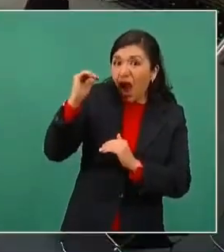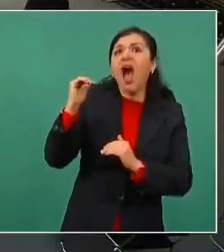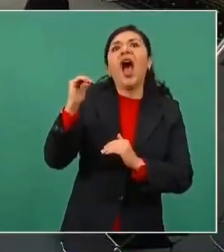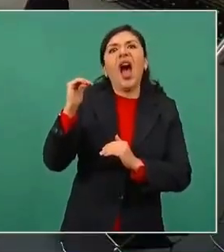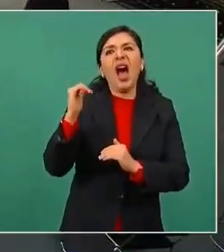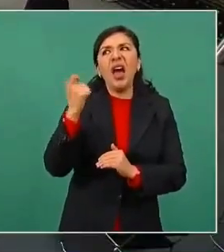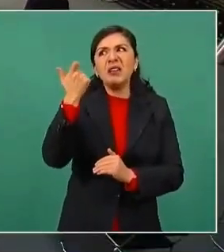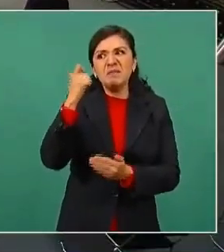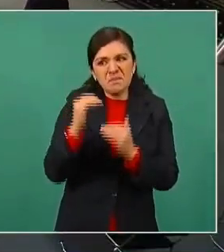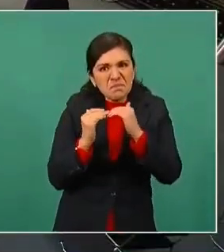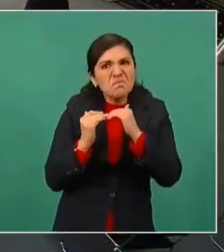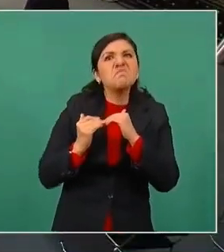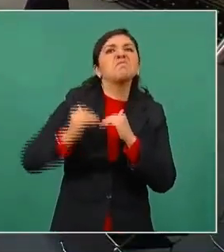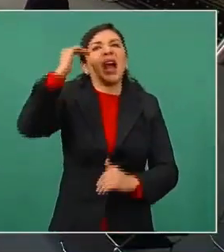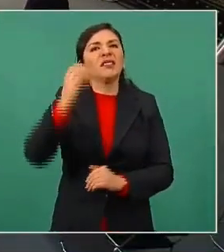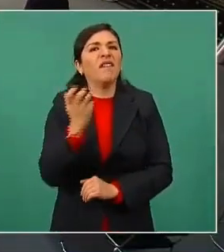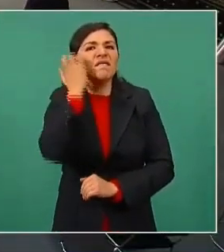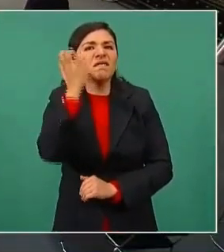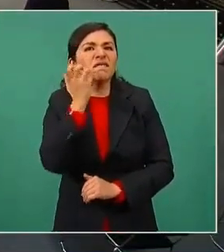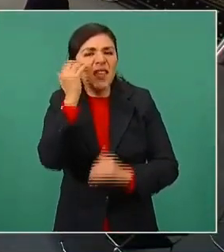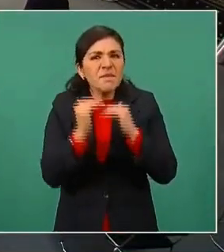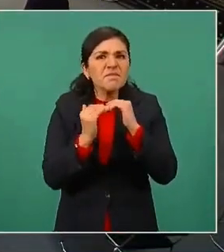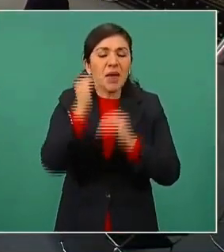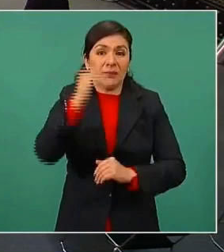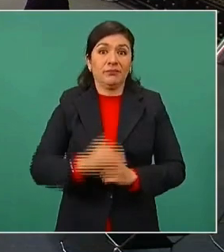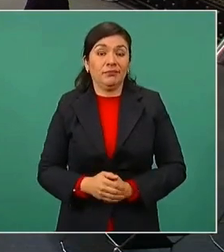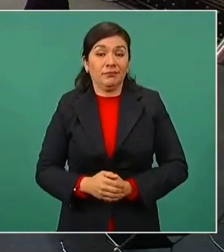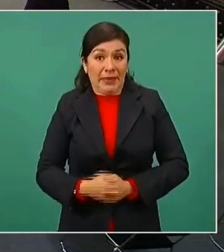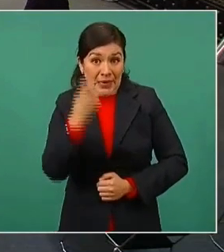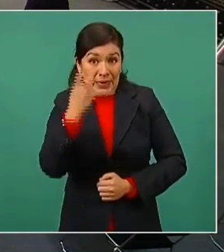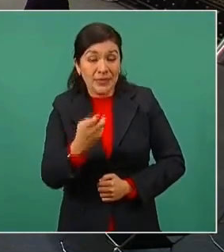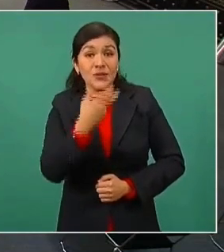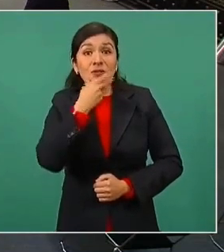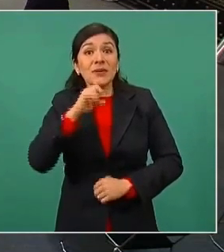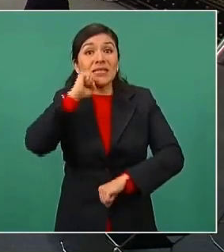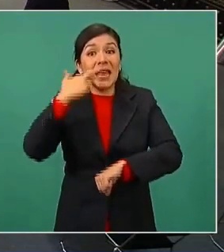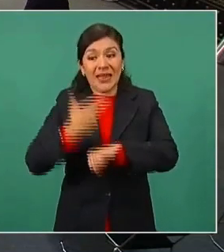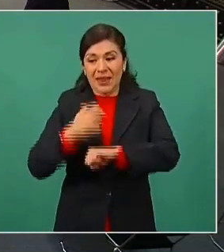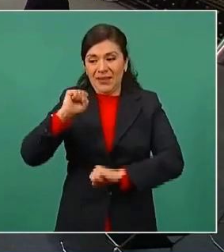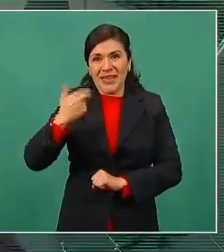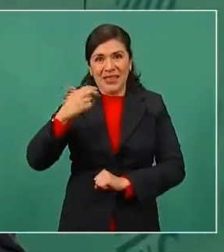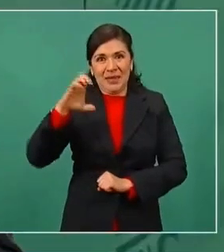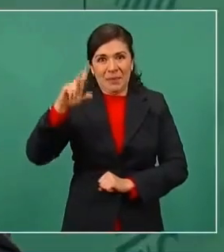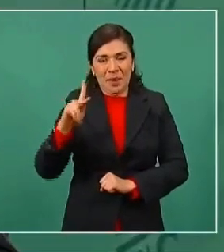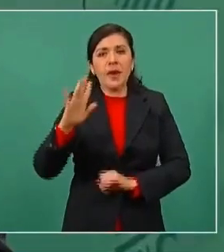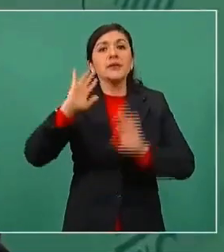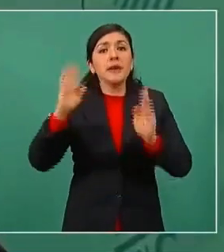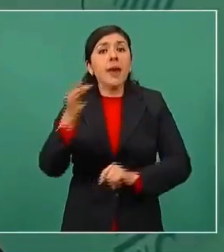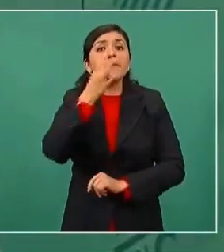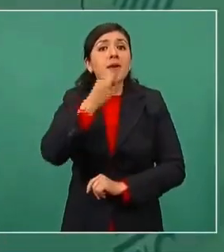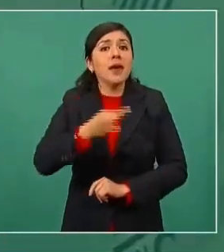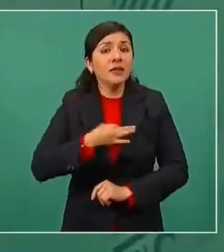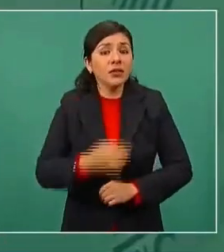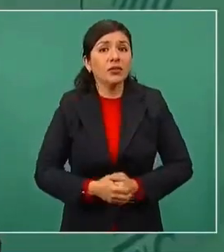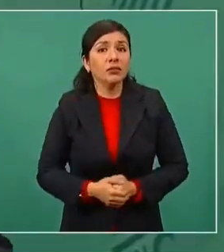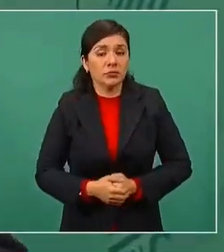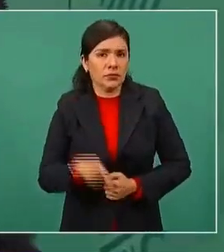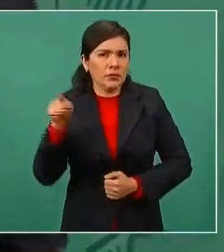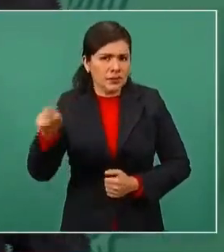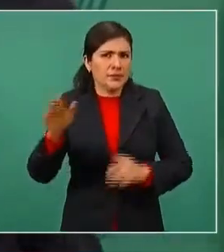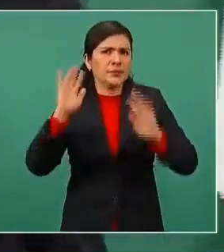Tan es así que el secretario de Hacienda me informó que le había